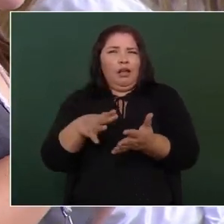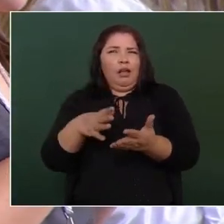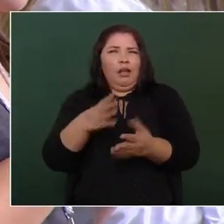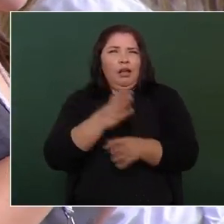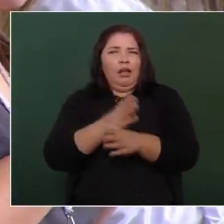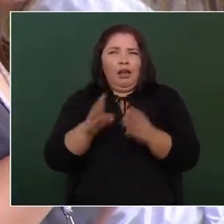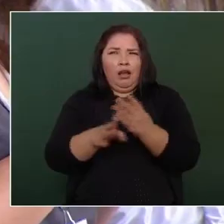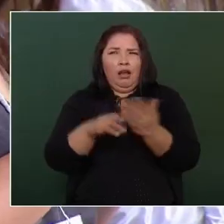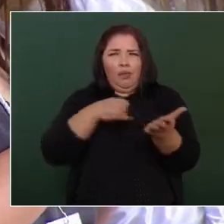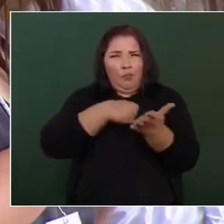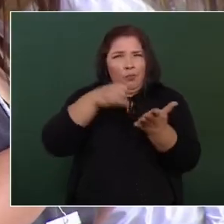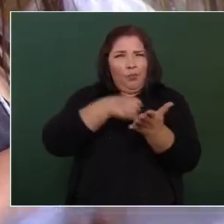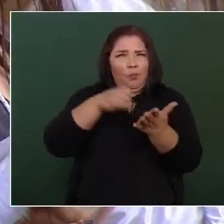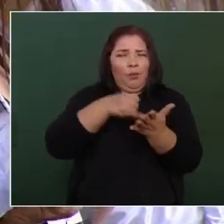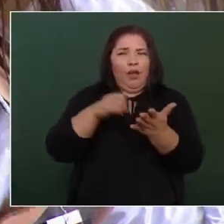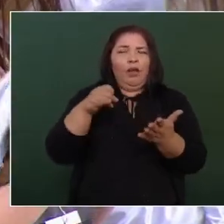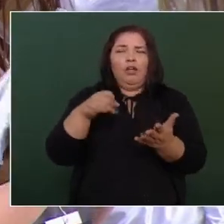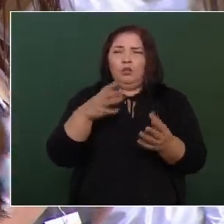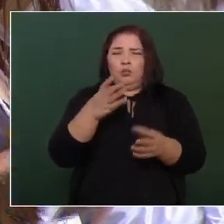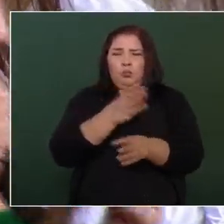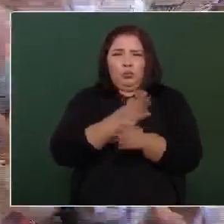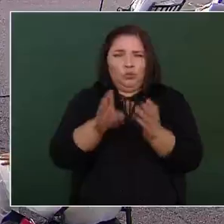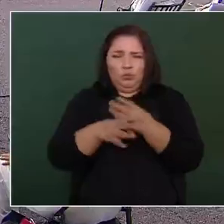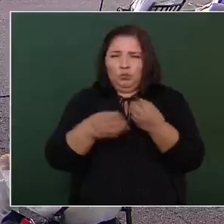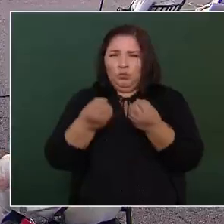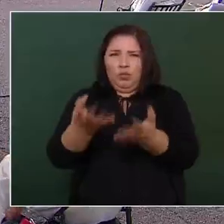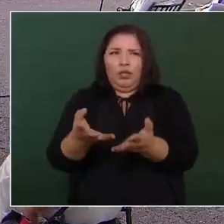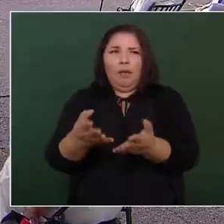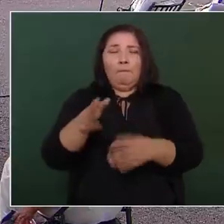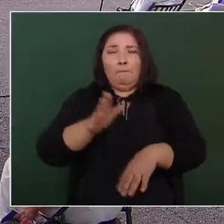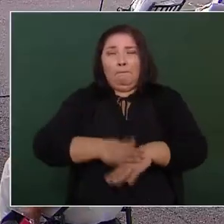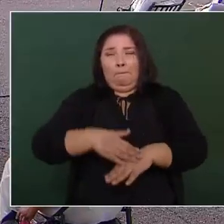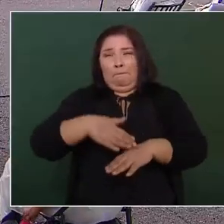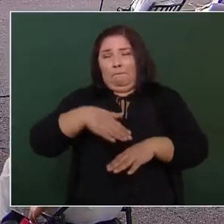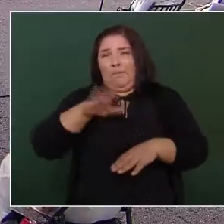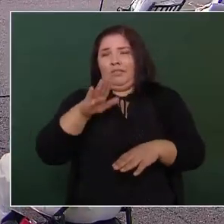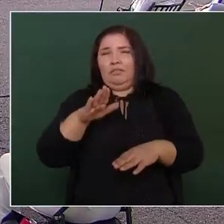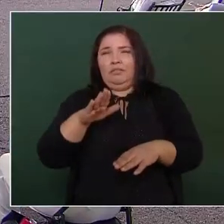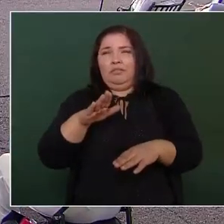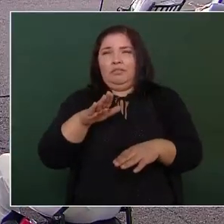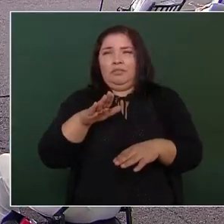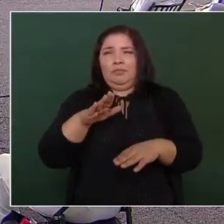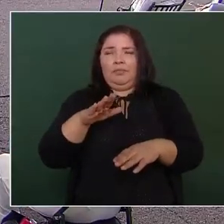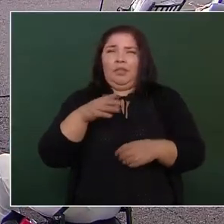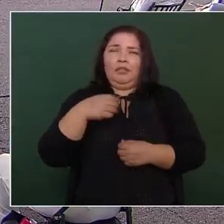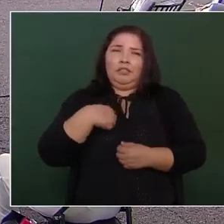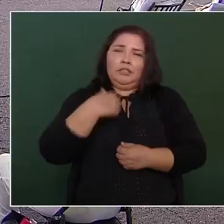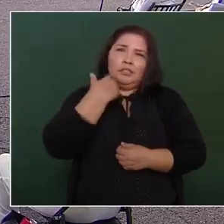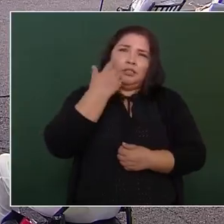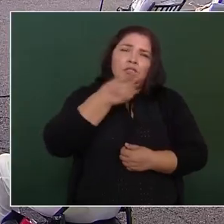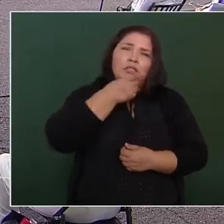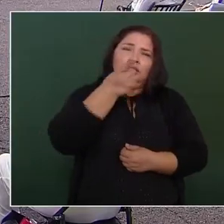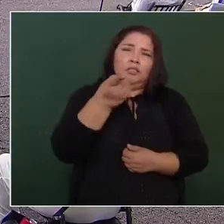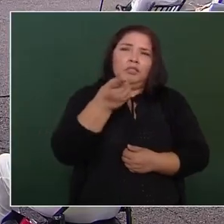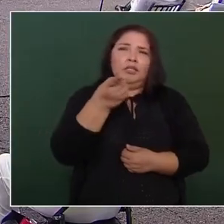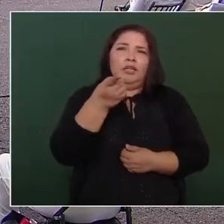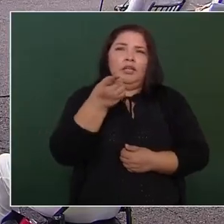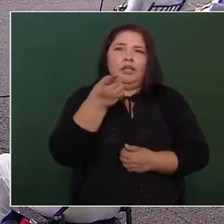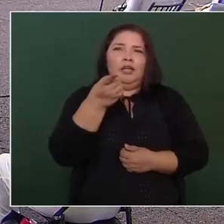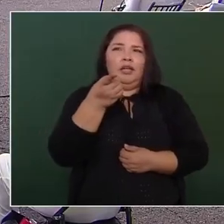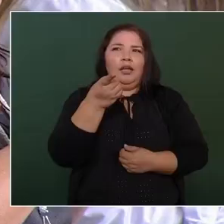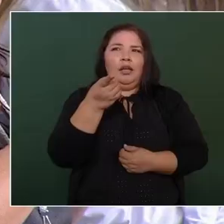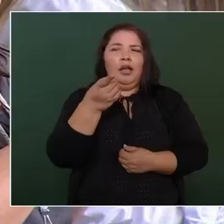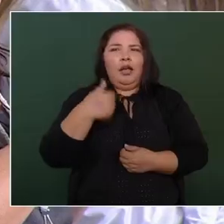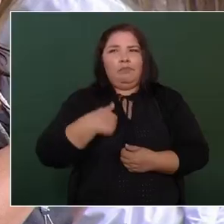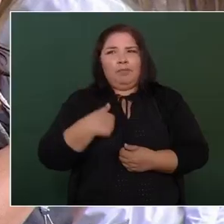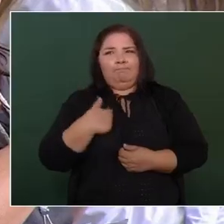de lo que estábamos hablando del fumigante, de todo esto. Pero lo que más, déjeme decirle que a